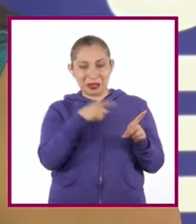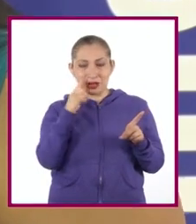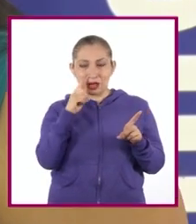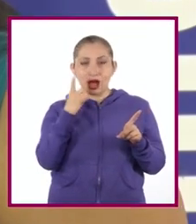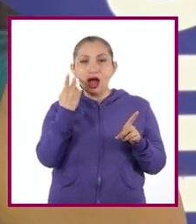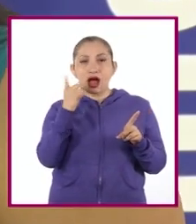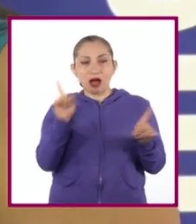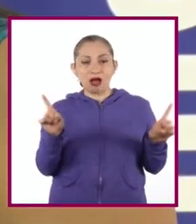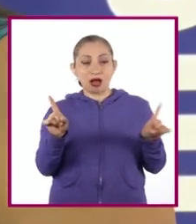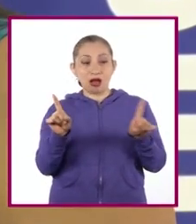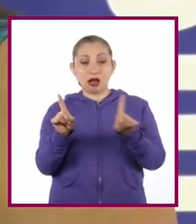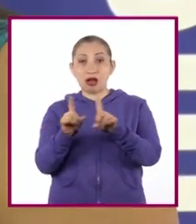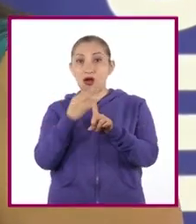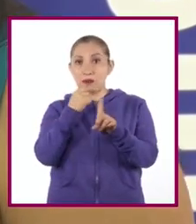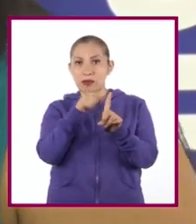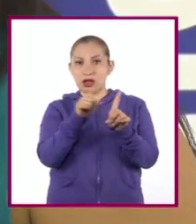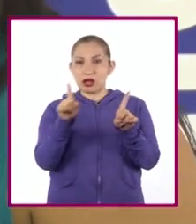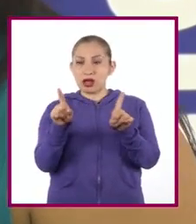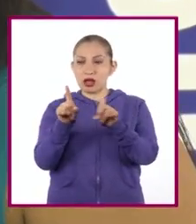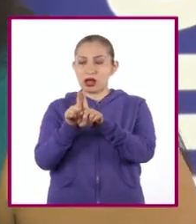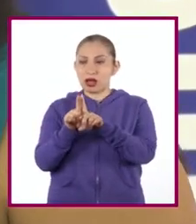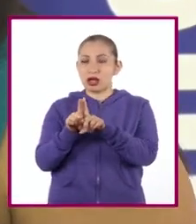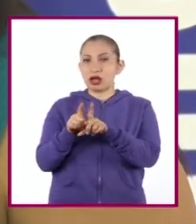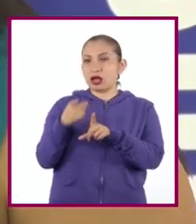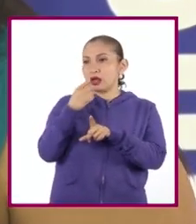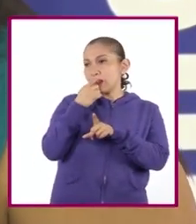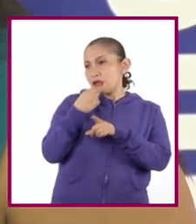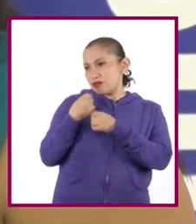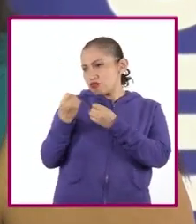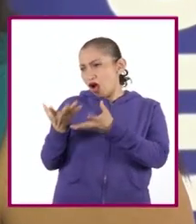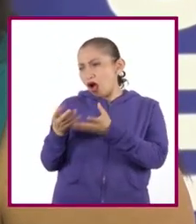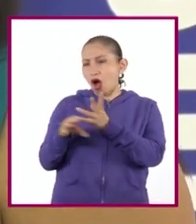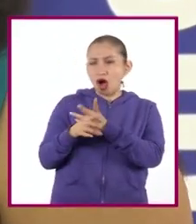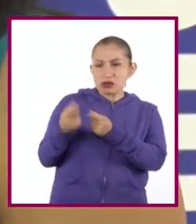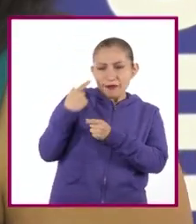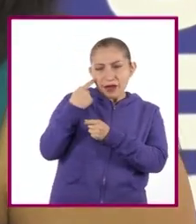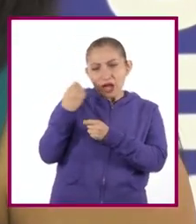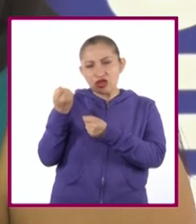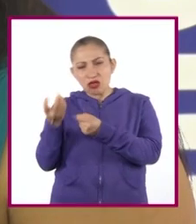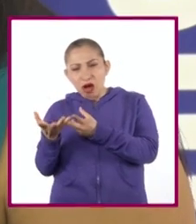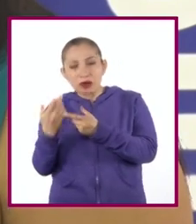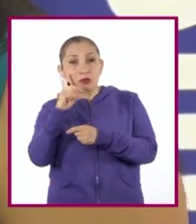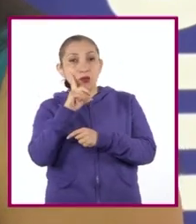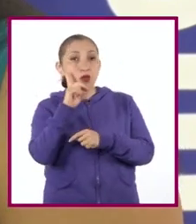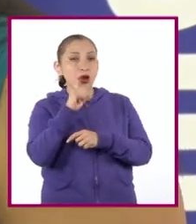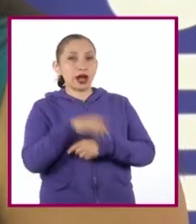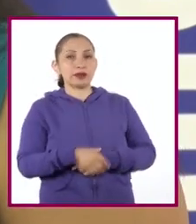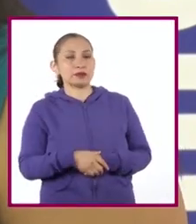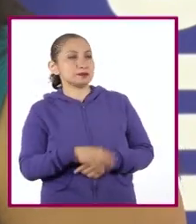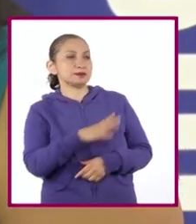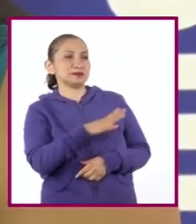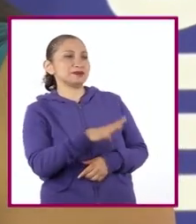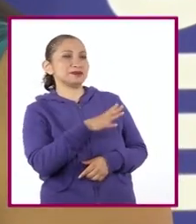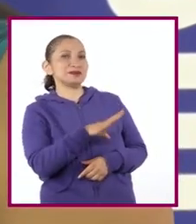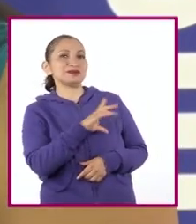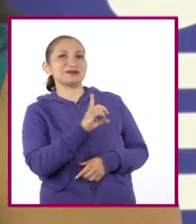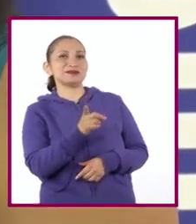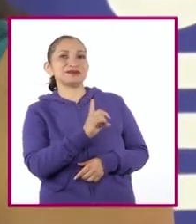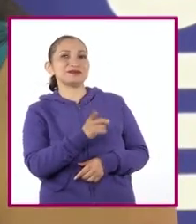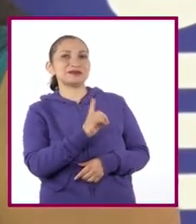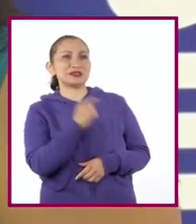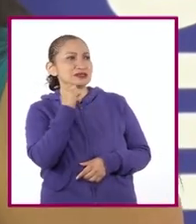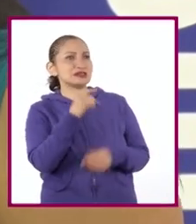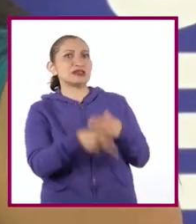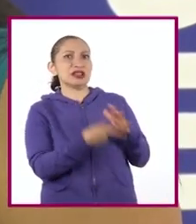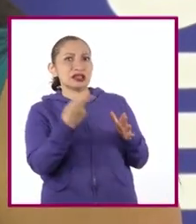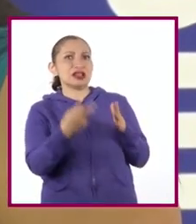se le acercó y le hizo todo tipo de ofrecimientos. Pero la mulata lo rechazó en todas